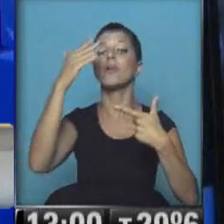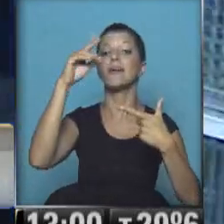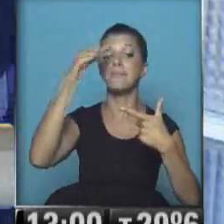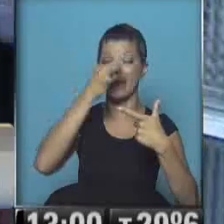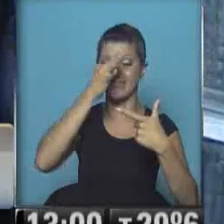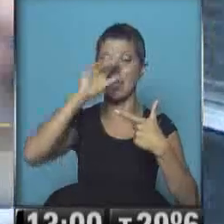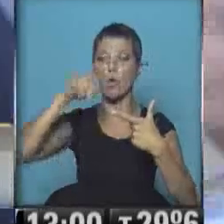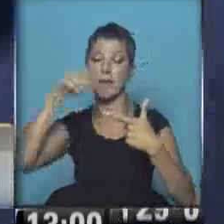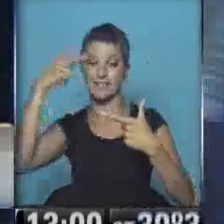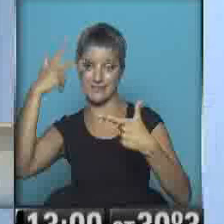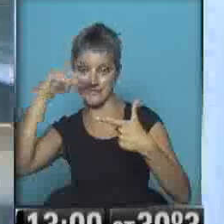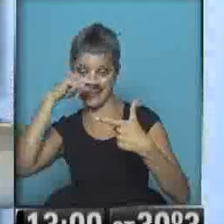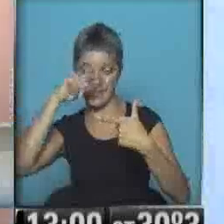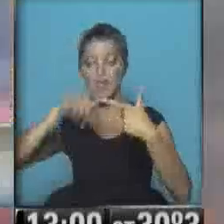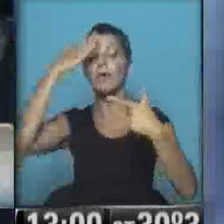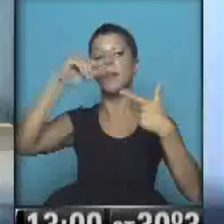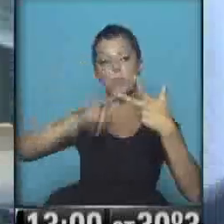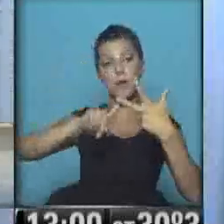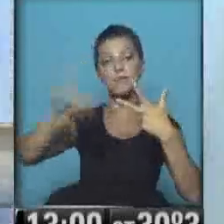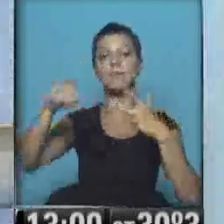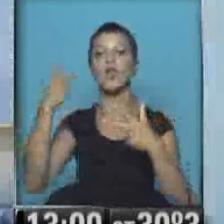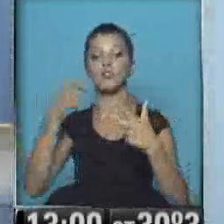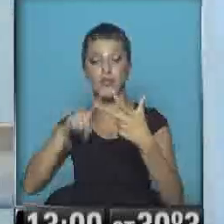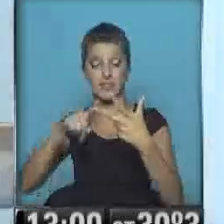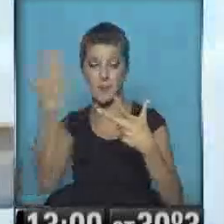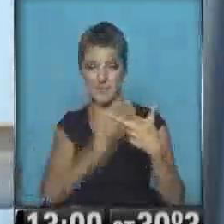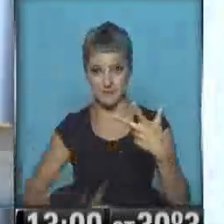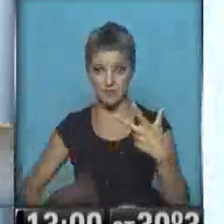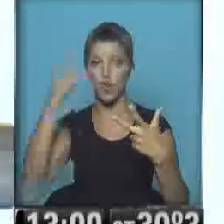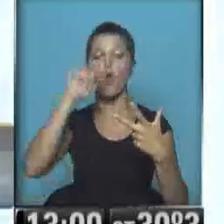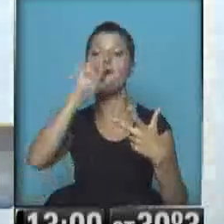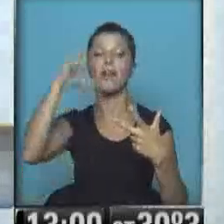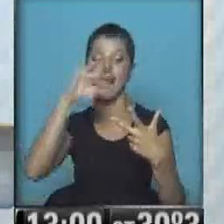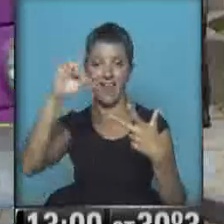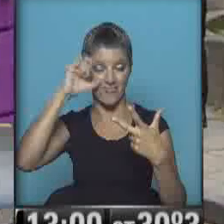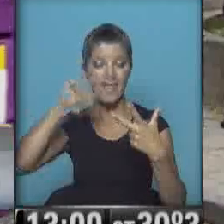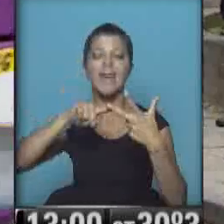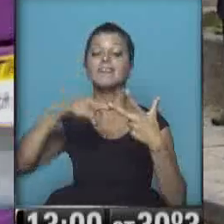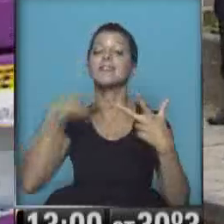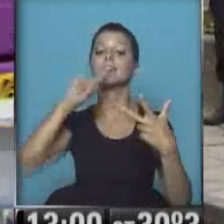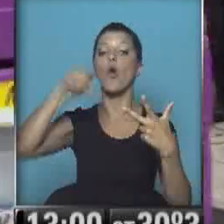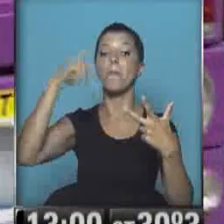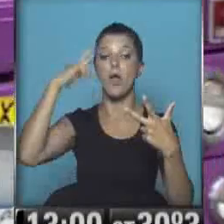socialistas del presidente François Hollande, que obtuvieron apenas el 13,9%.